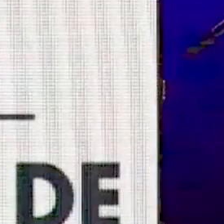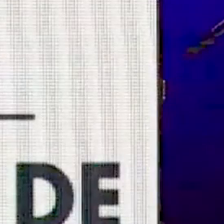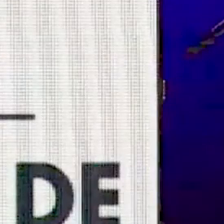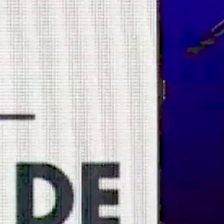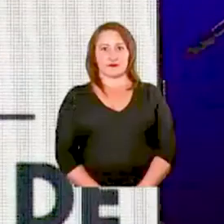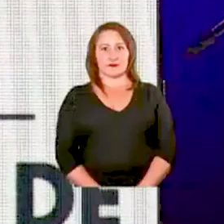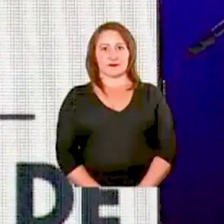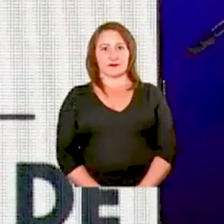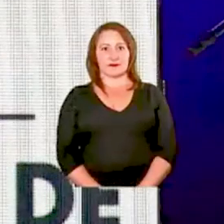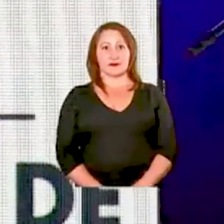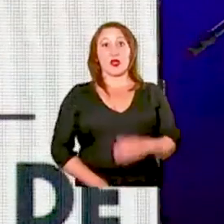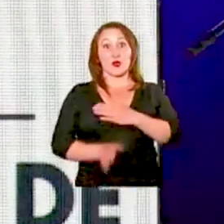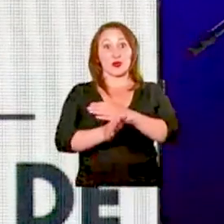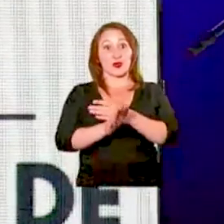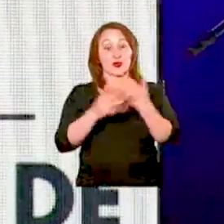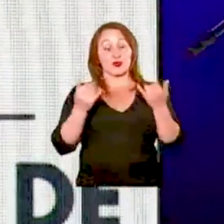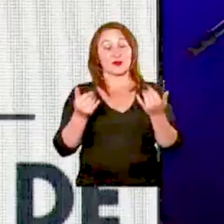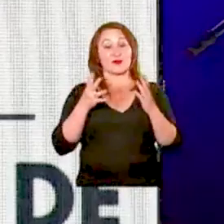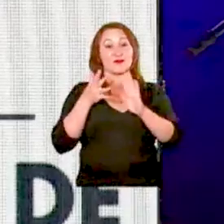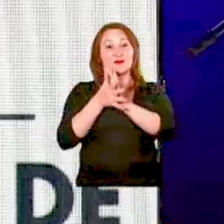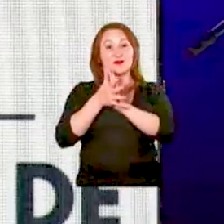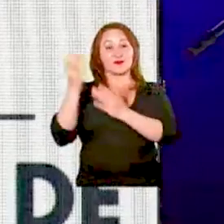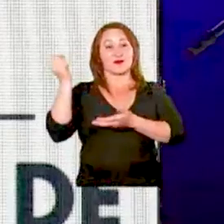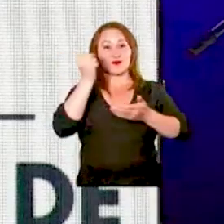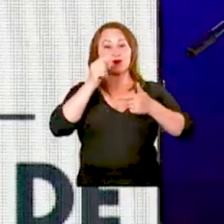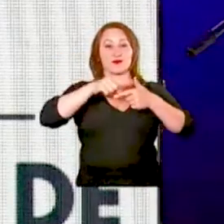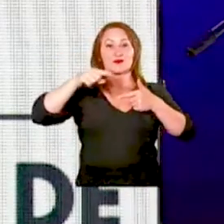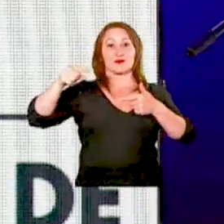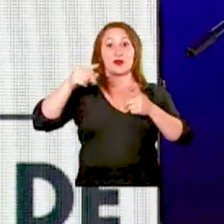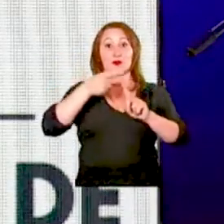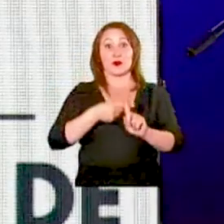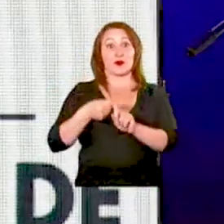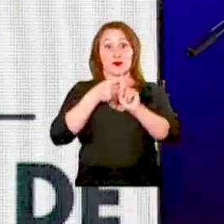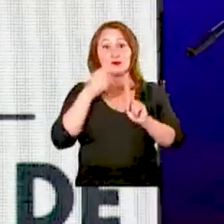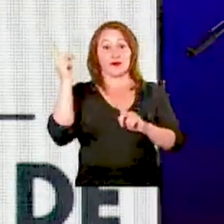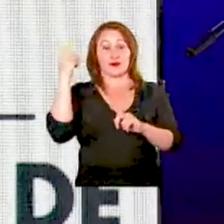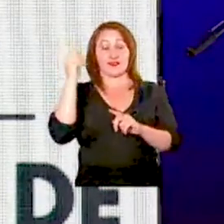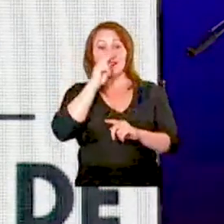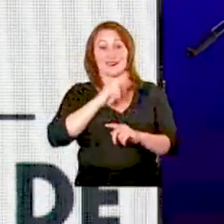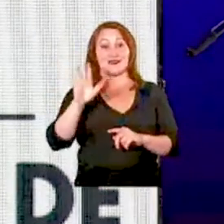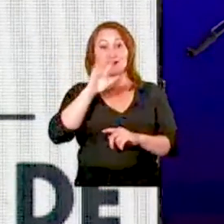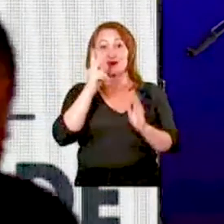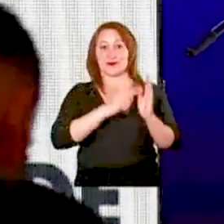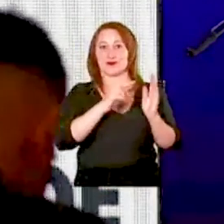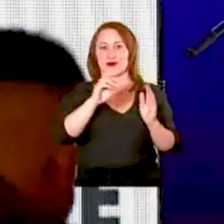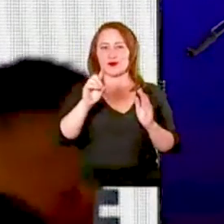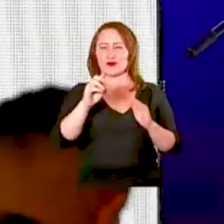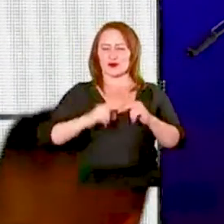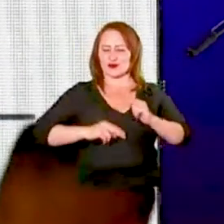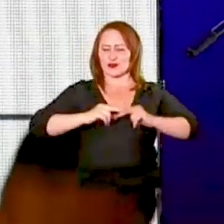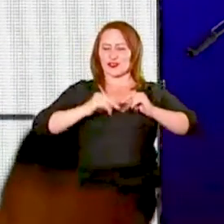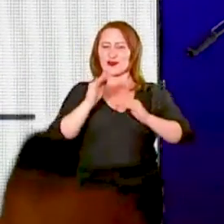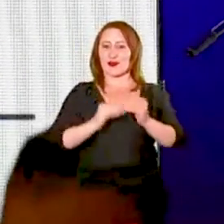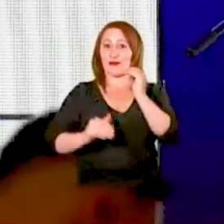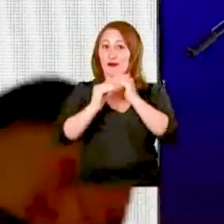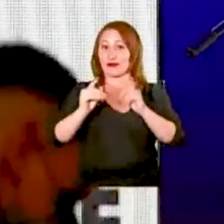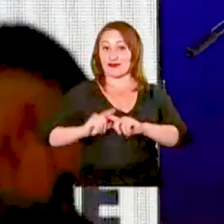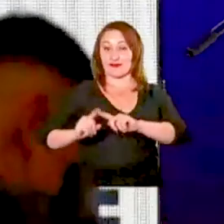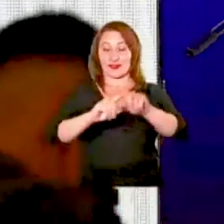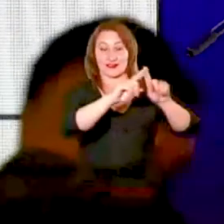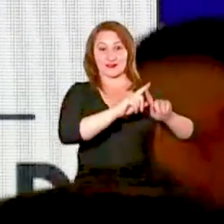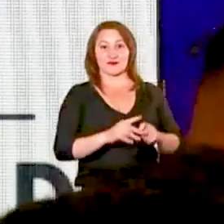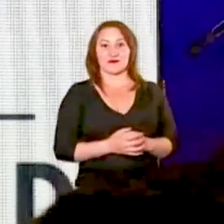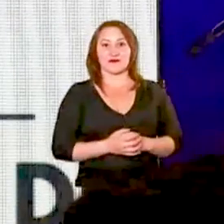Continuamos con la rendición de cuentas de la Procuraduría General de la Nación 2021, construyendo desde la equidad y la